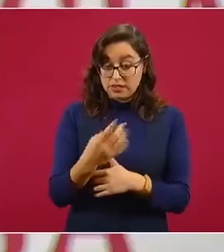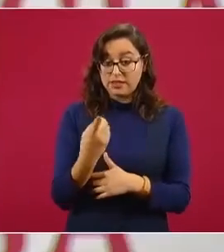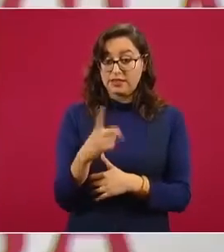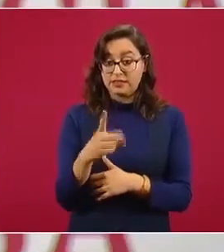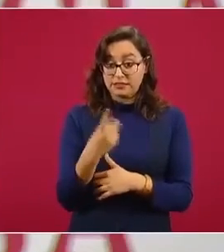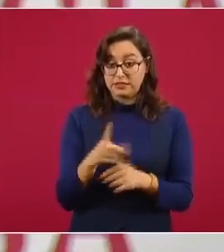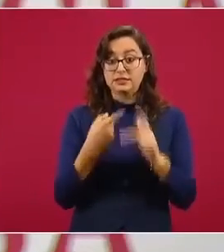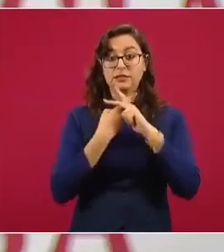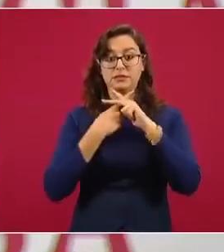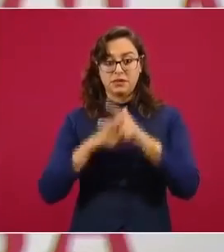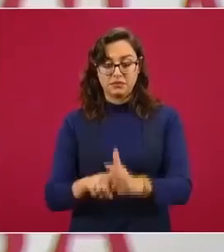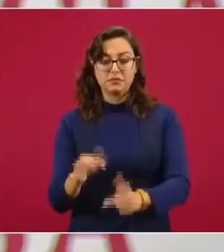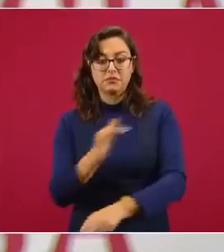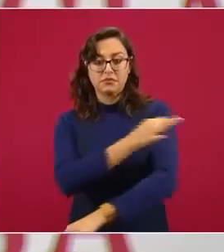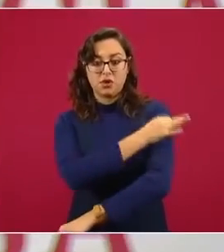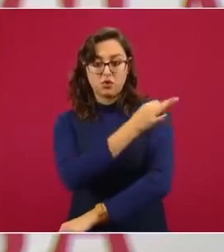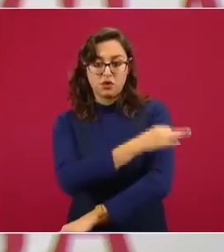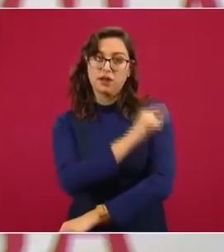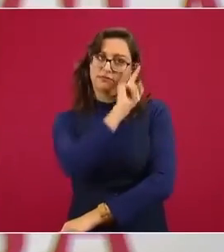programa de vacunación en Estados Unidos.